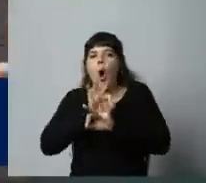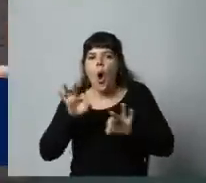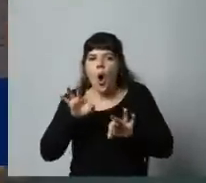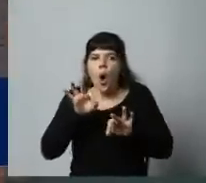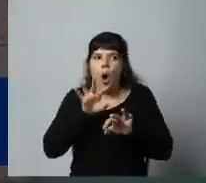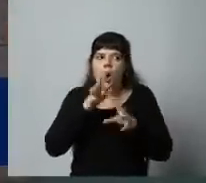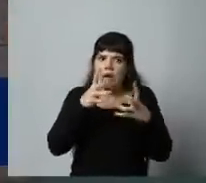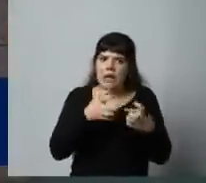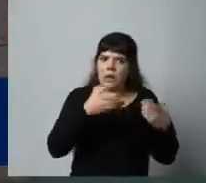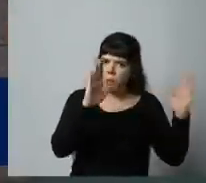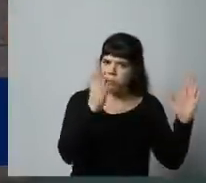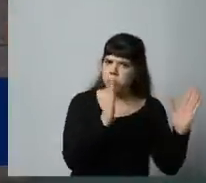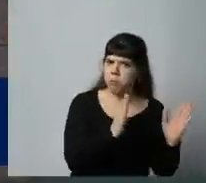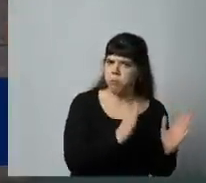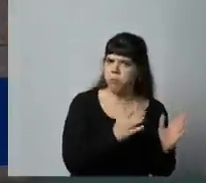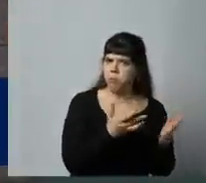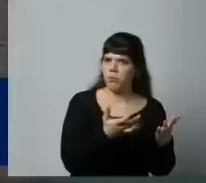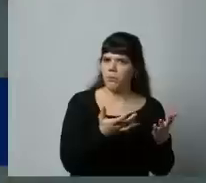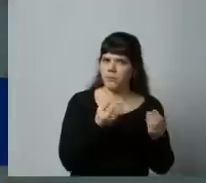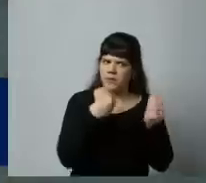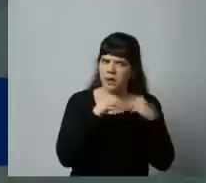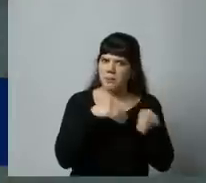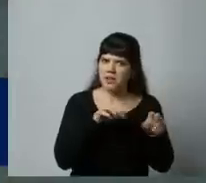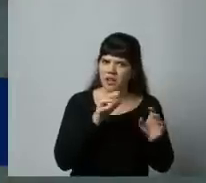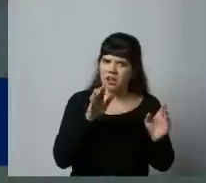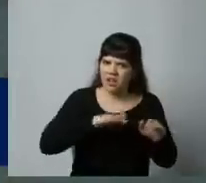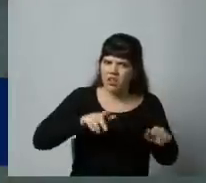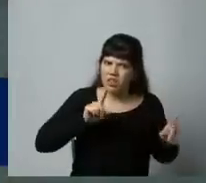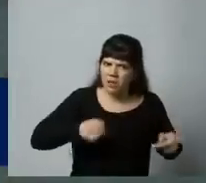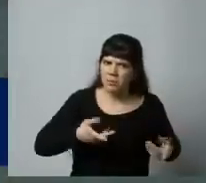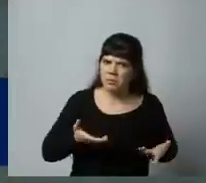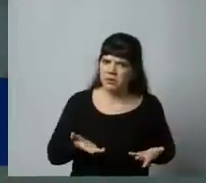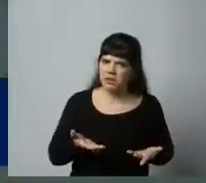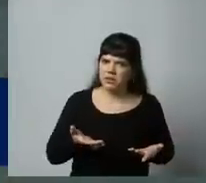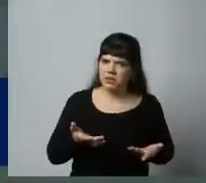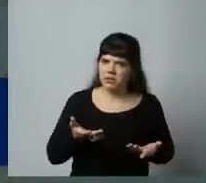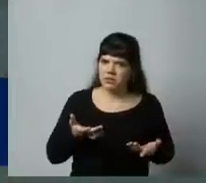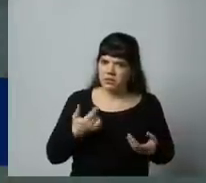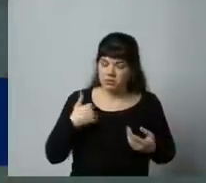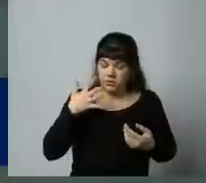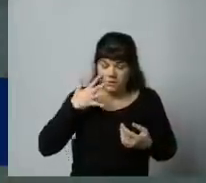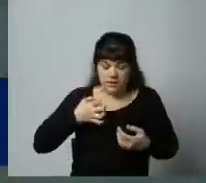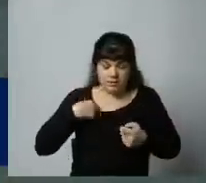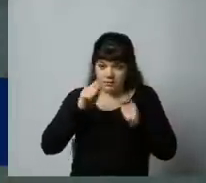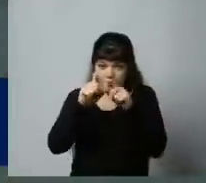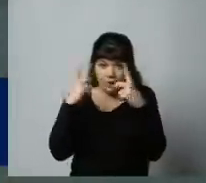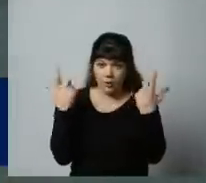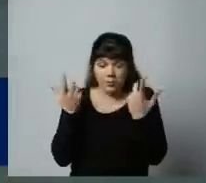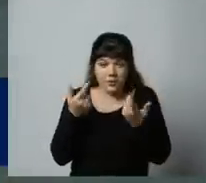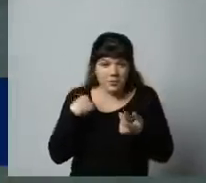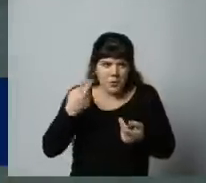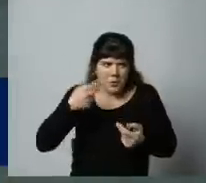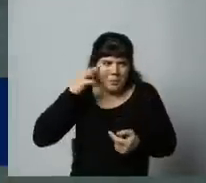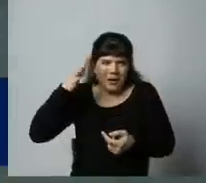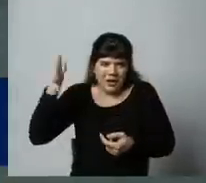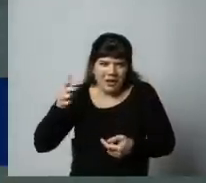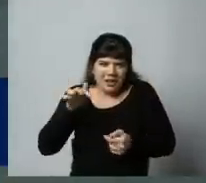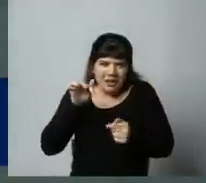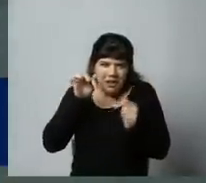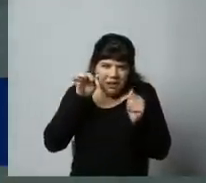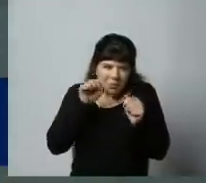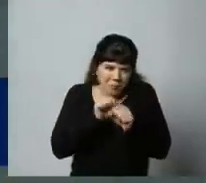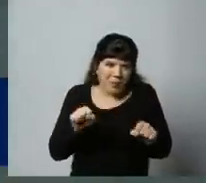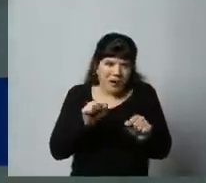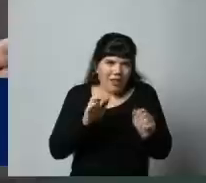planteando incluye la alimentación de los niños de las escuelas públicas Yo realmente me sorprende porque nunca me imaginé que pudiese venir por